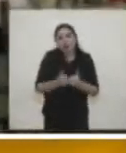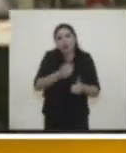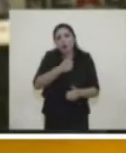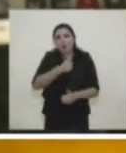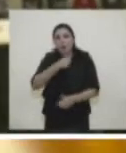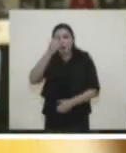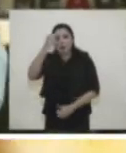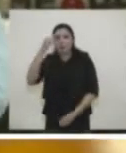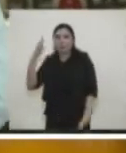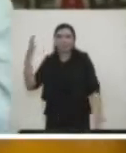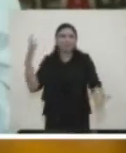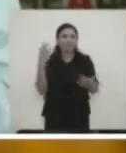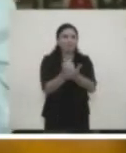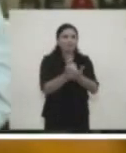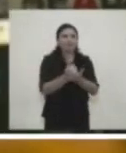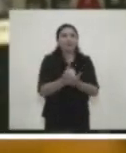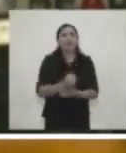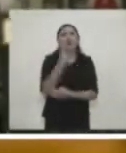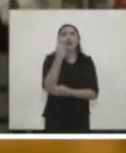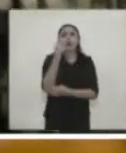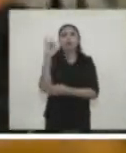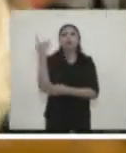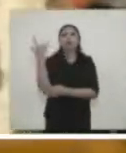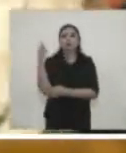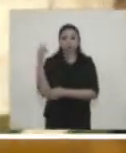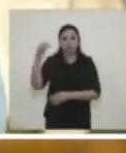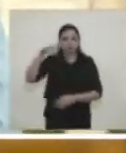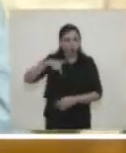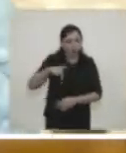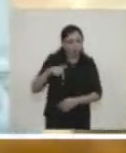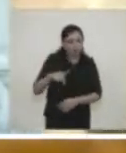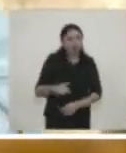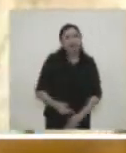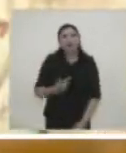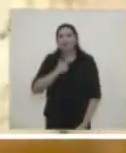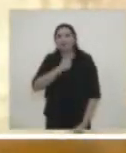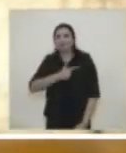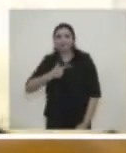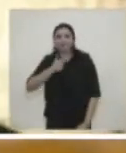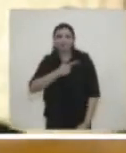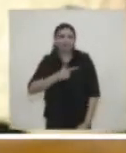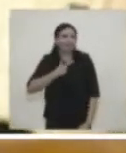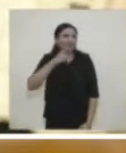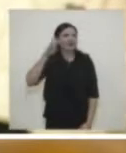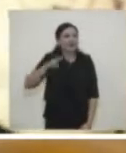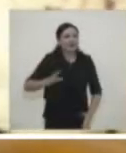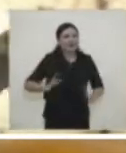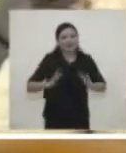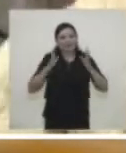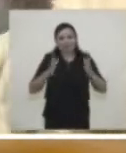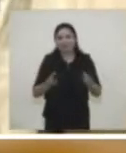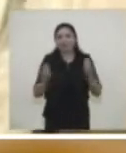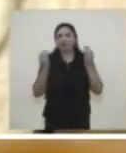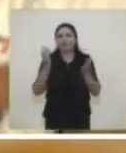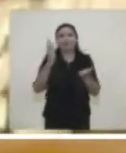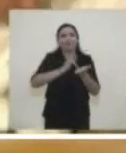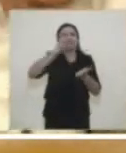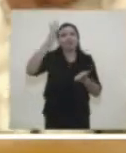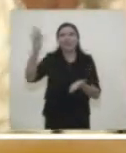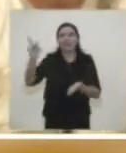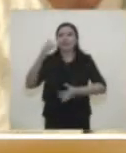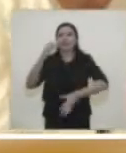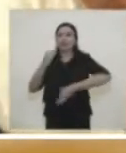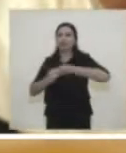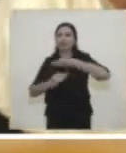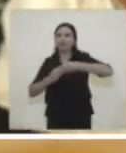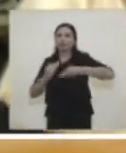industriales. Y yo les diría, lo ha hecho, como lo hace cualquier servidor público, pero se va a llevar una sorpresa en estos días,